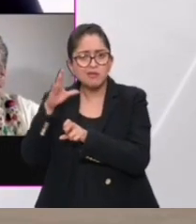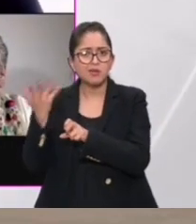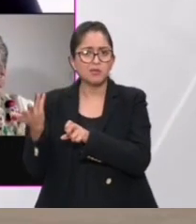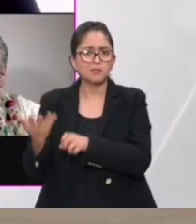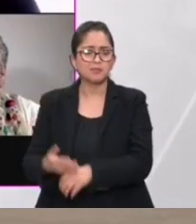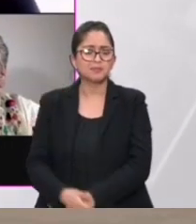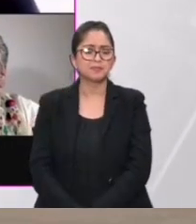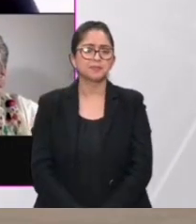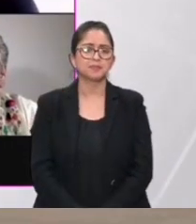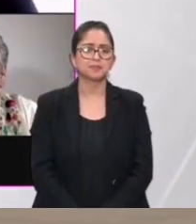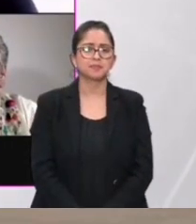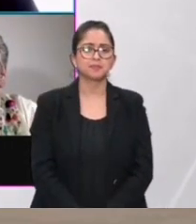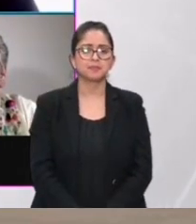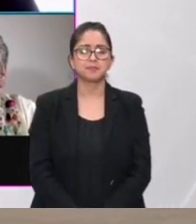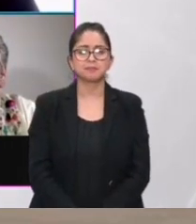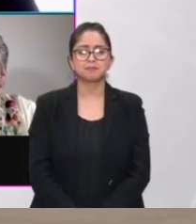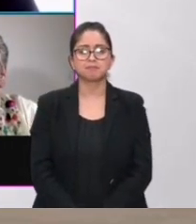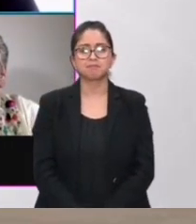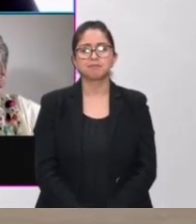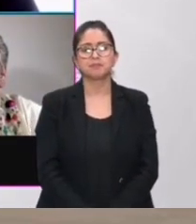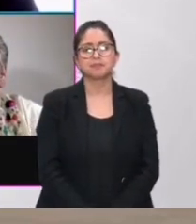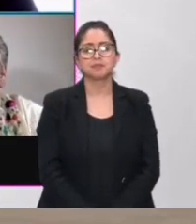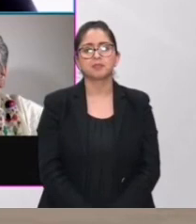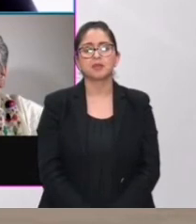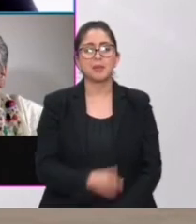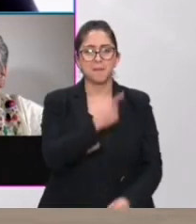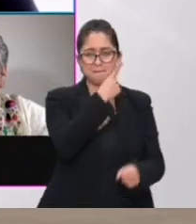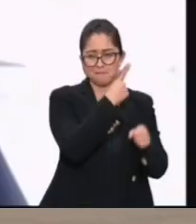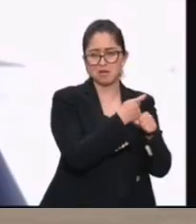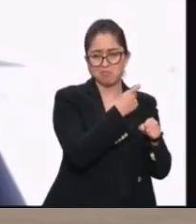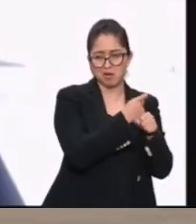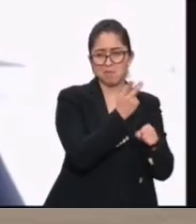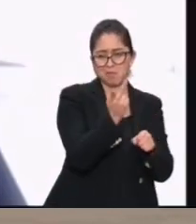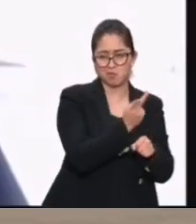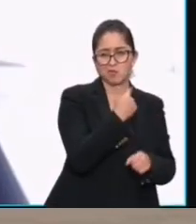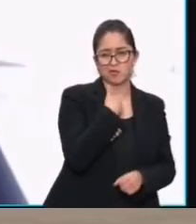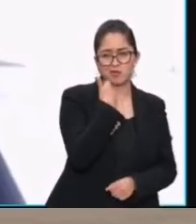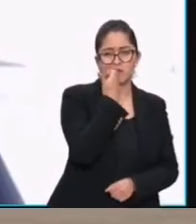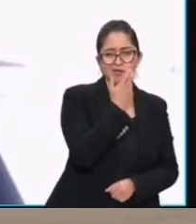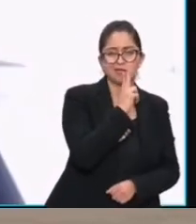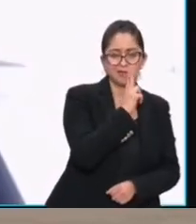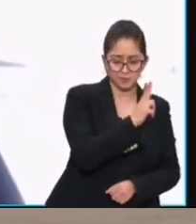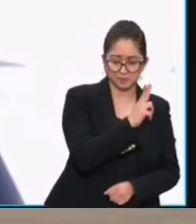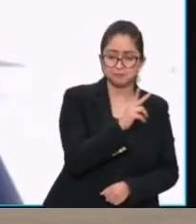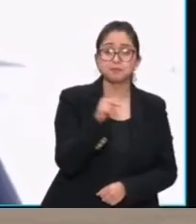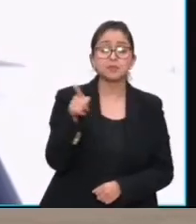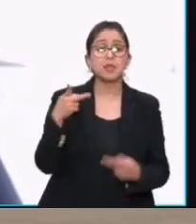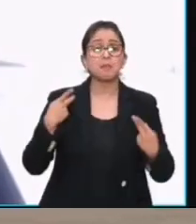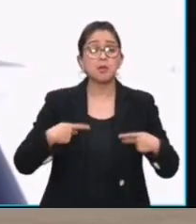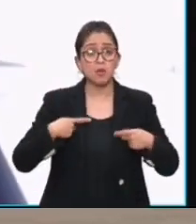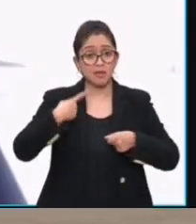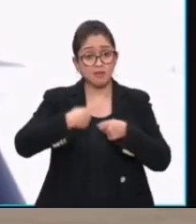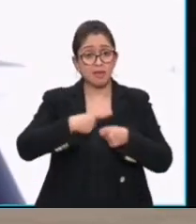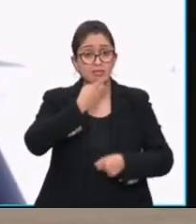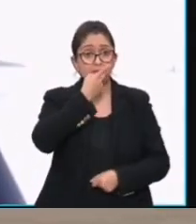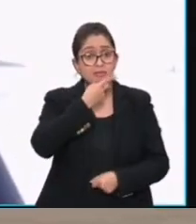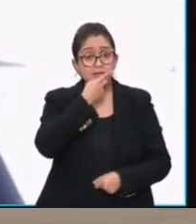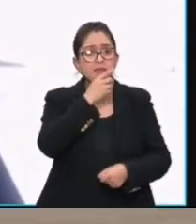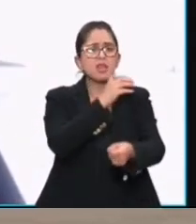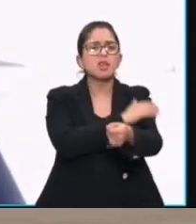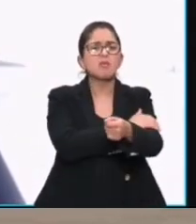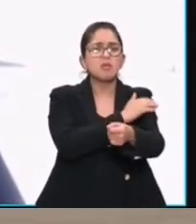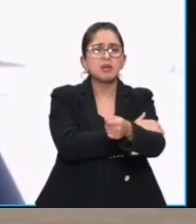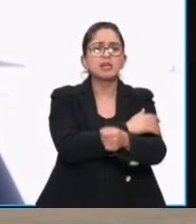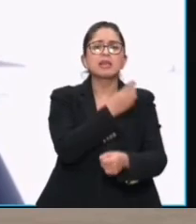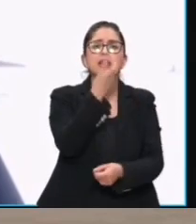Bueno, perdón, primero quiero comentar de la primera pregunta. Y como hoy sabemos, una persona que padece diabetes, hipertensión, tiene hasta